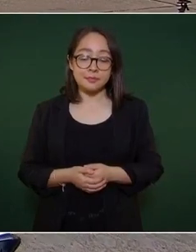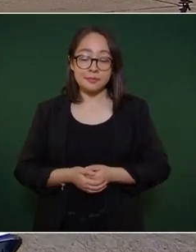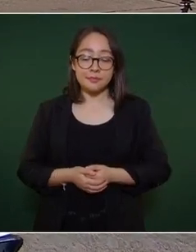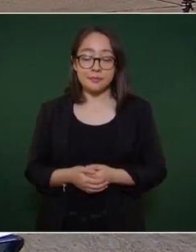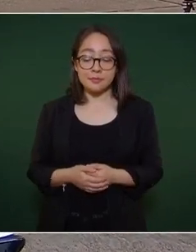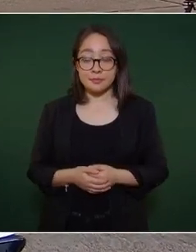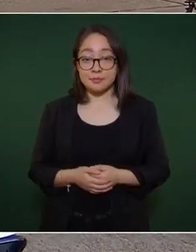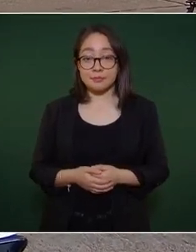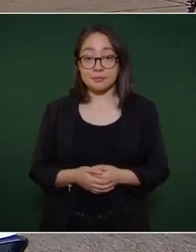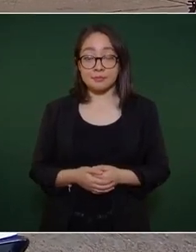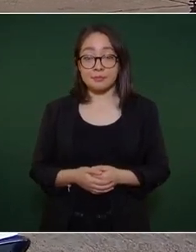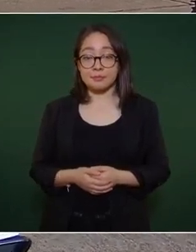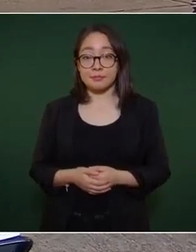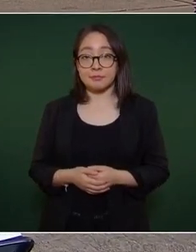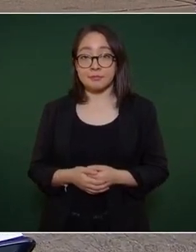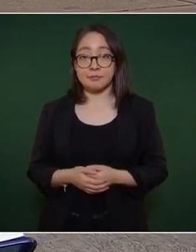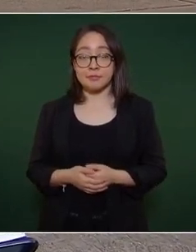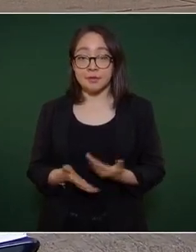Y ahora